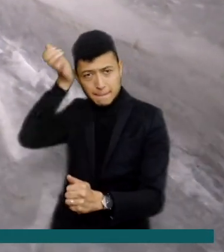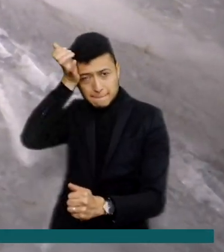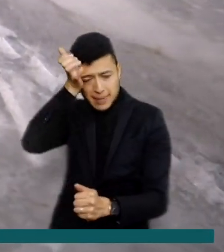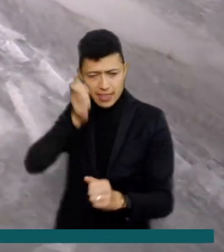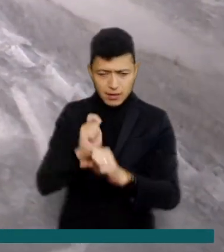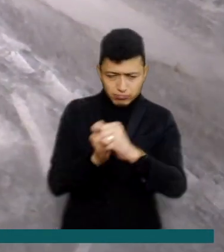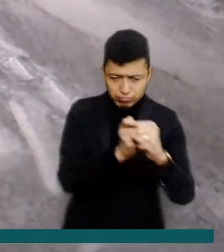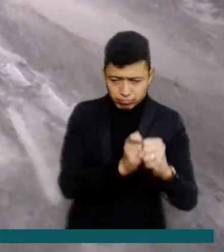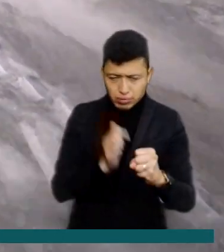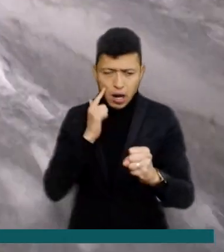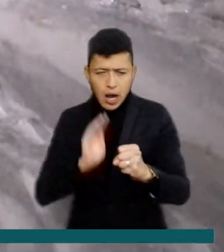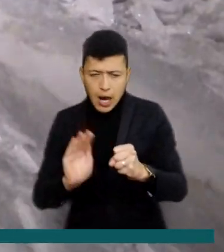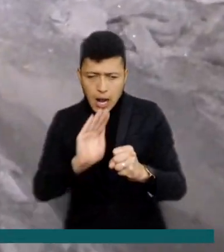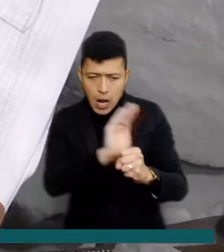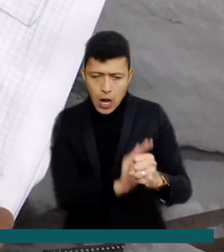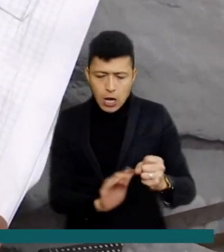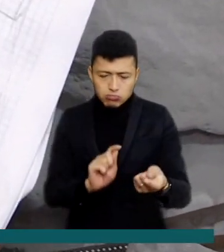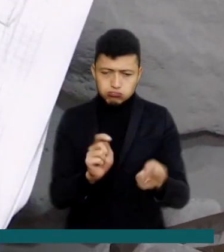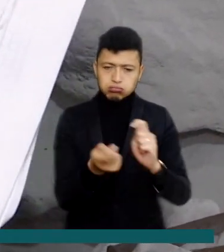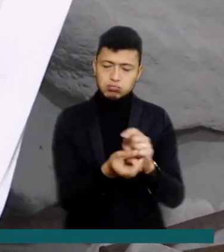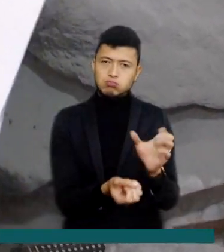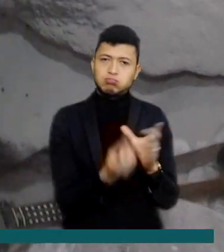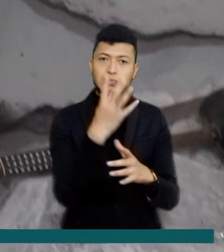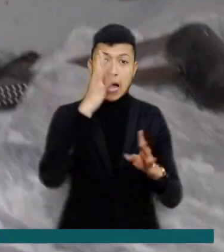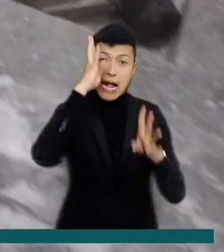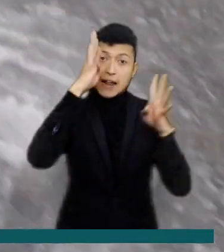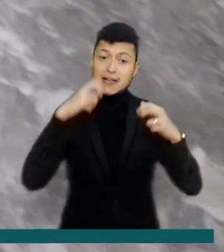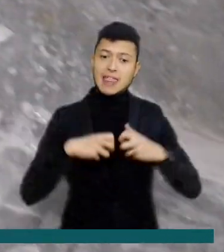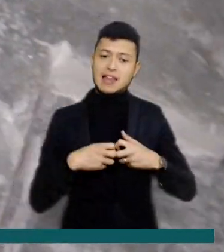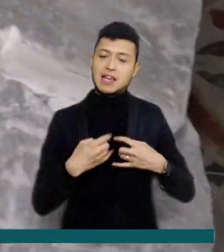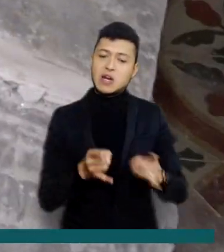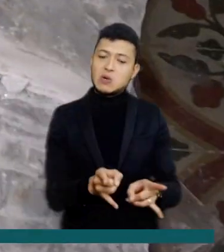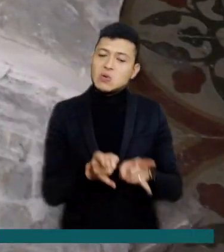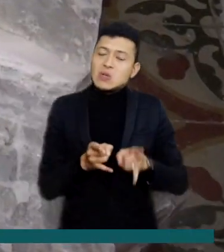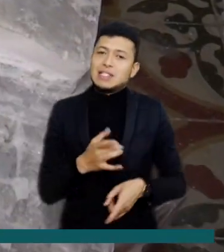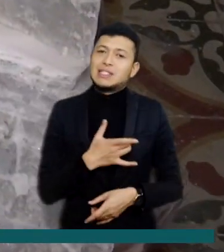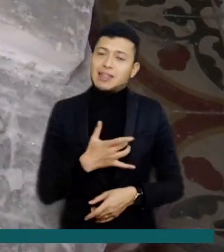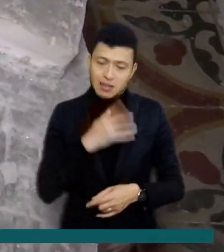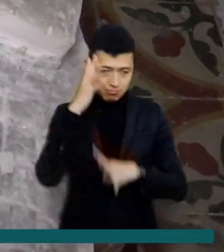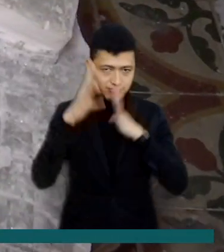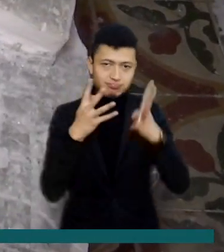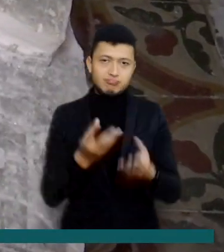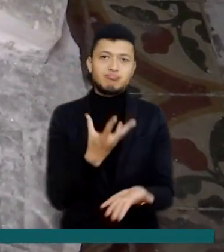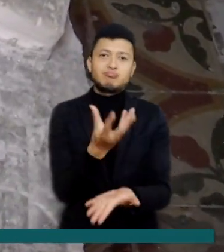talla, pule y transforma en lo que su creatividad y energía le transmiten.